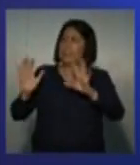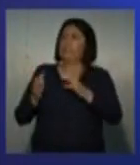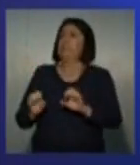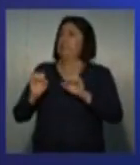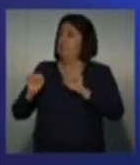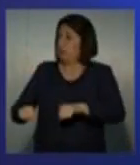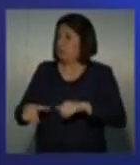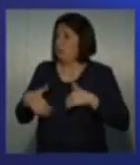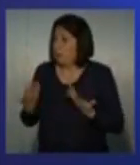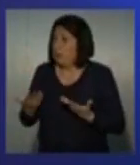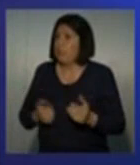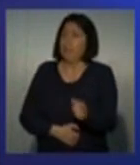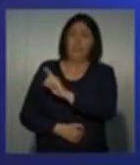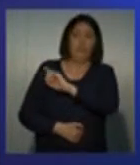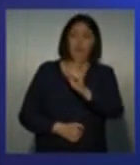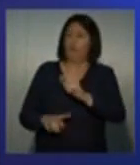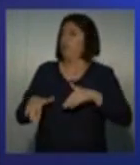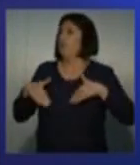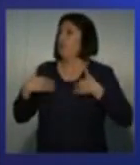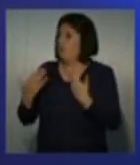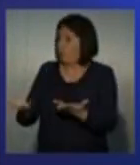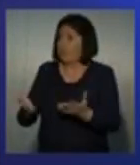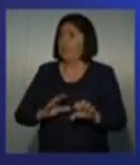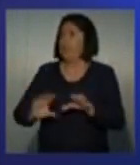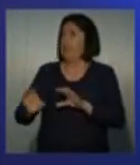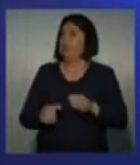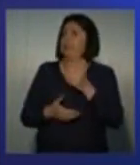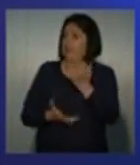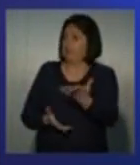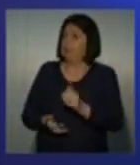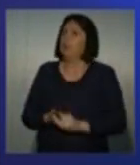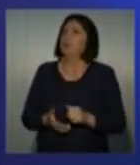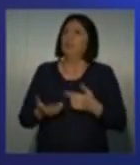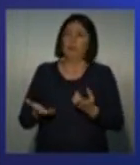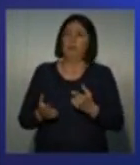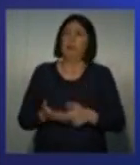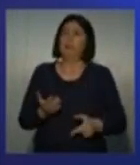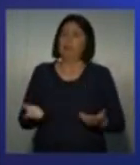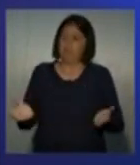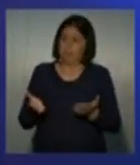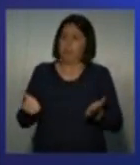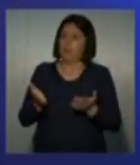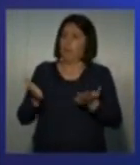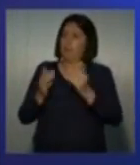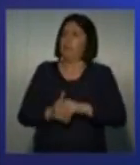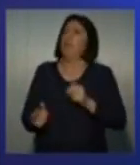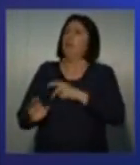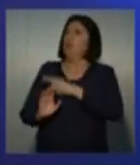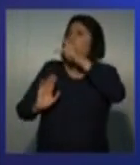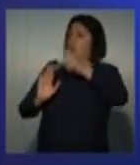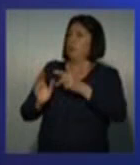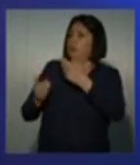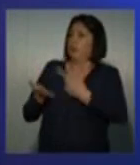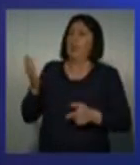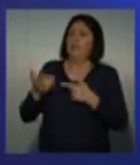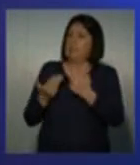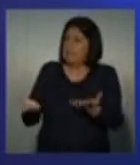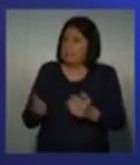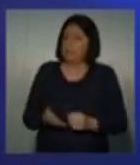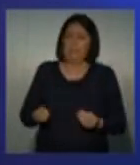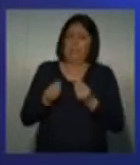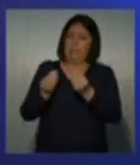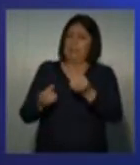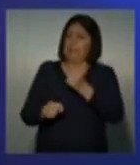puede y dónde no se puede hacer este tipo de actividad. Y sobre todo vamos a promover un gran programa masivo de generación de